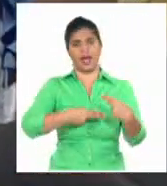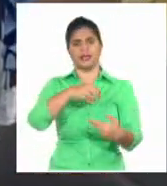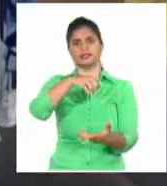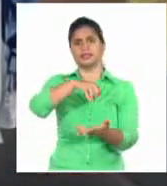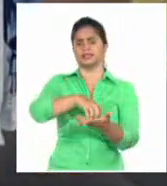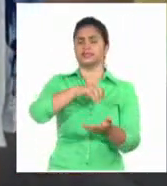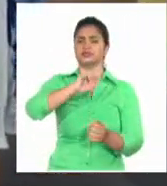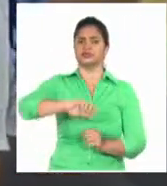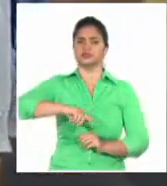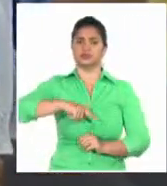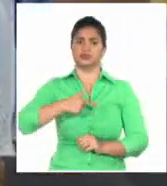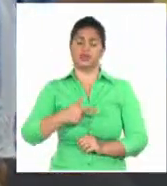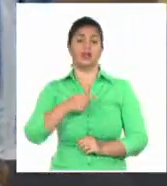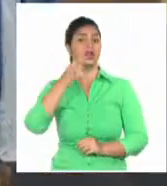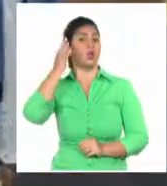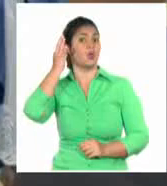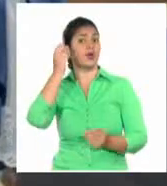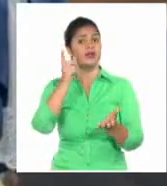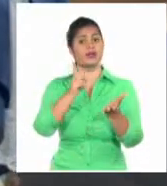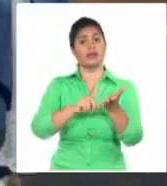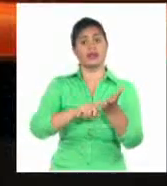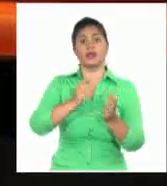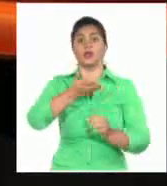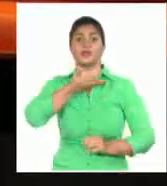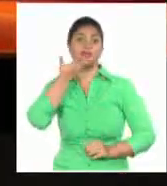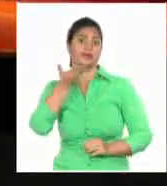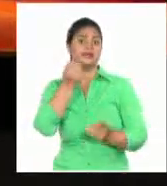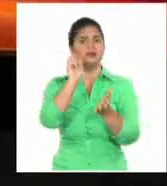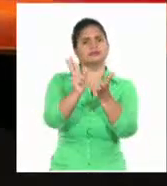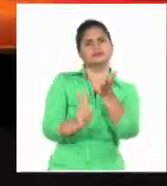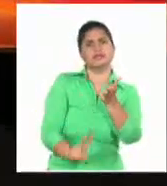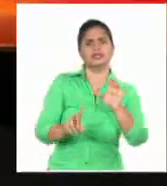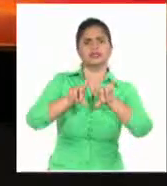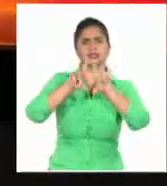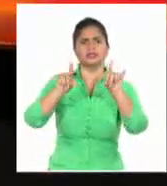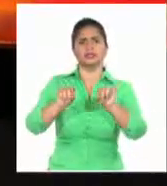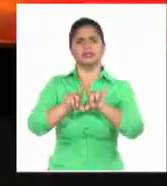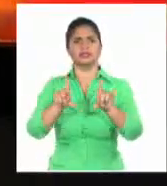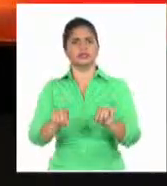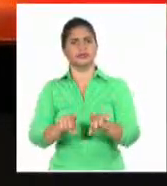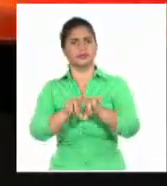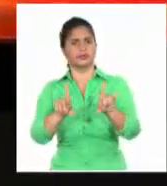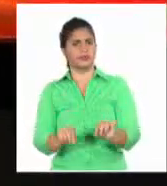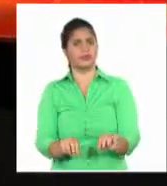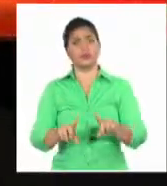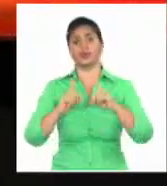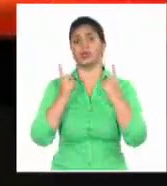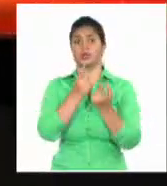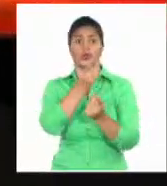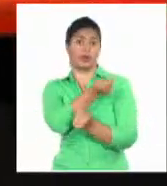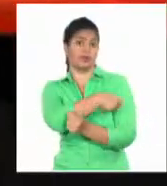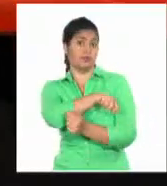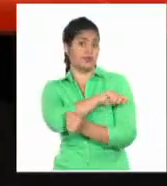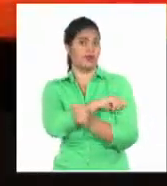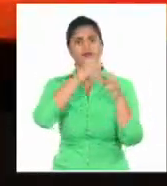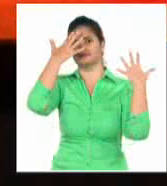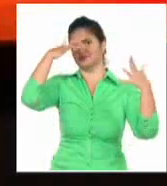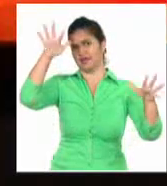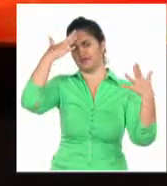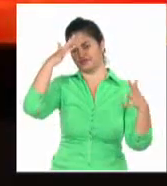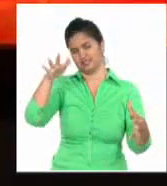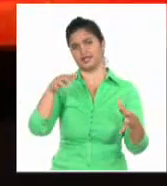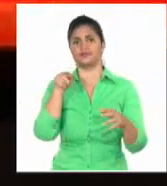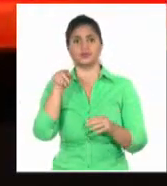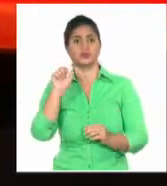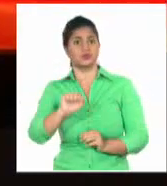Smerdevo, la poetisa Nancy Morejón leyó sus versos y recibió la ovación del numeroso público asistente. La mujer que acaba de